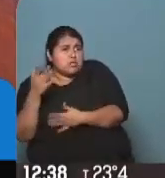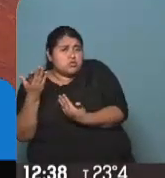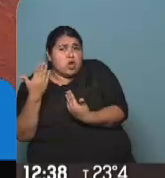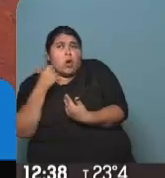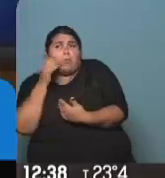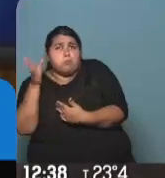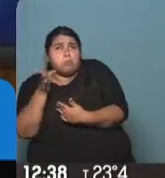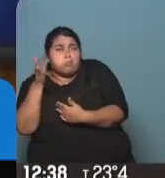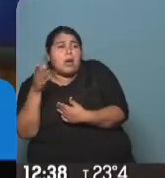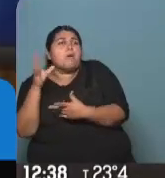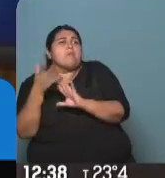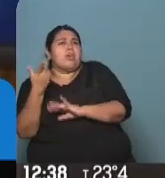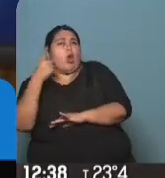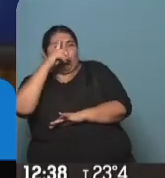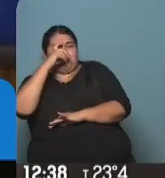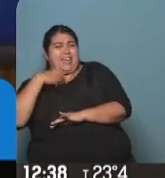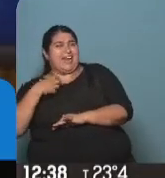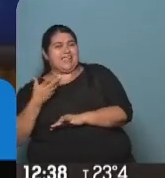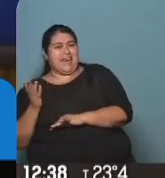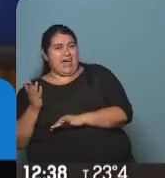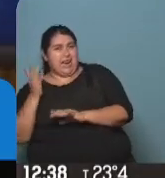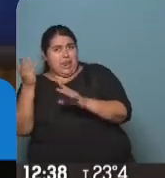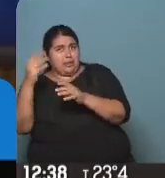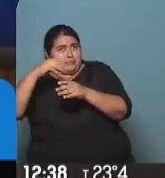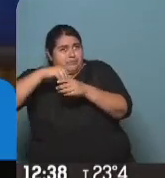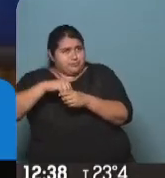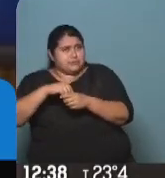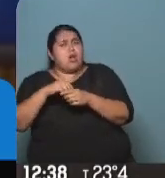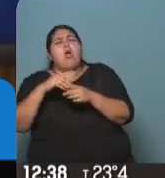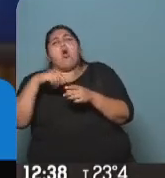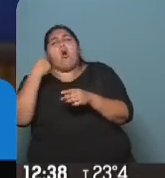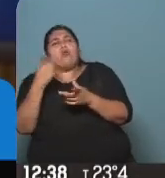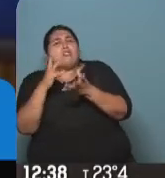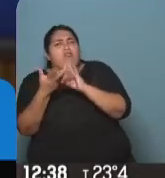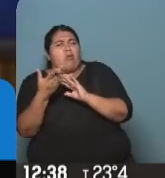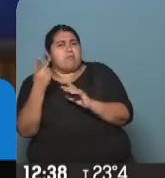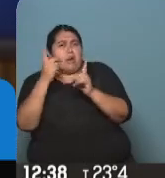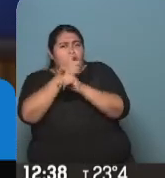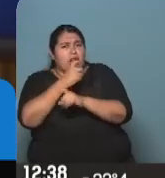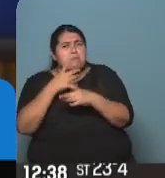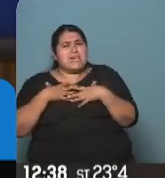hospital general, como sucede con algún otro problema de salud, y debe ser lo más breve